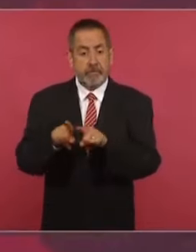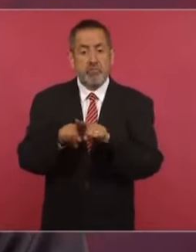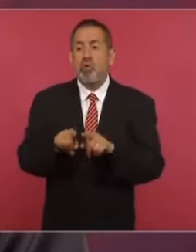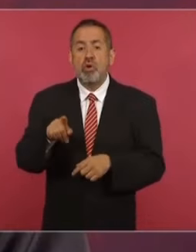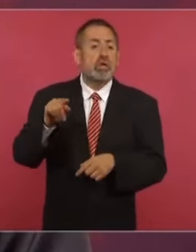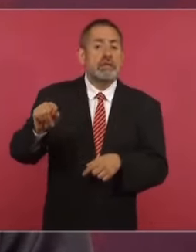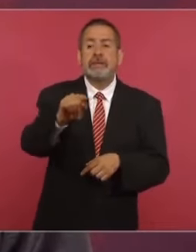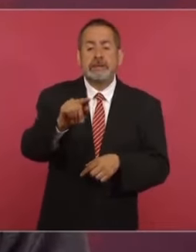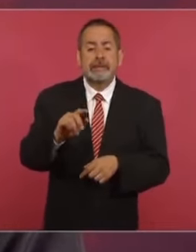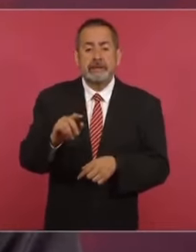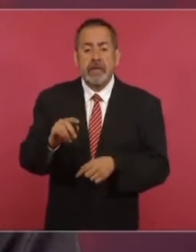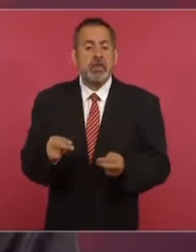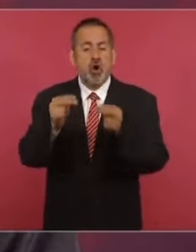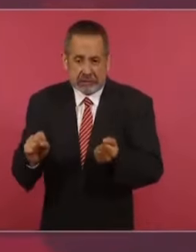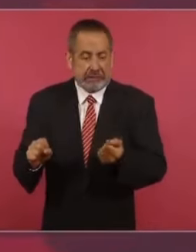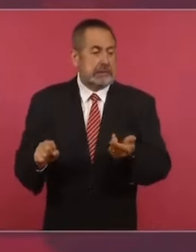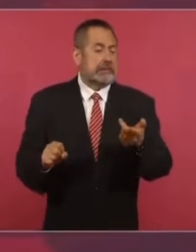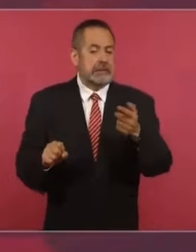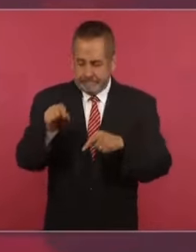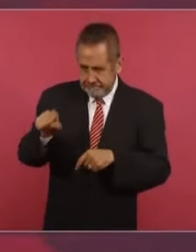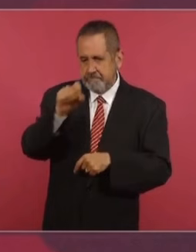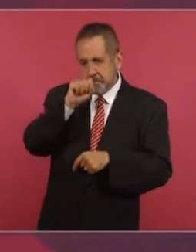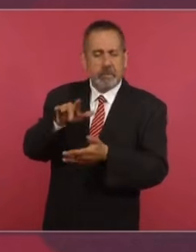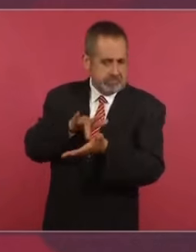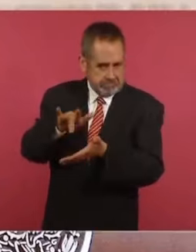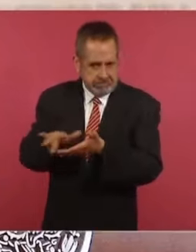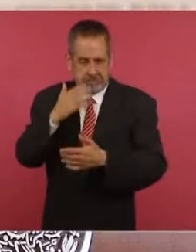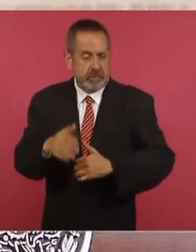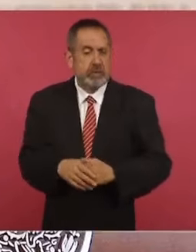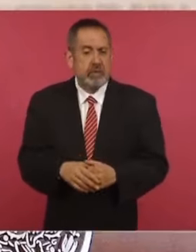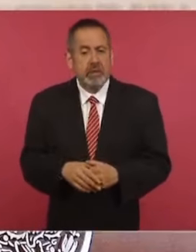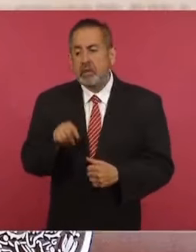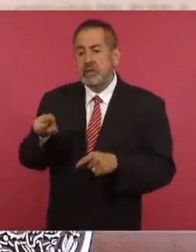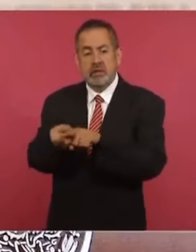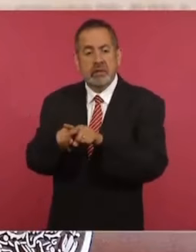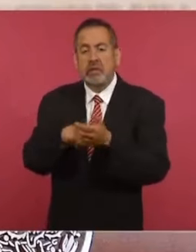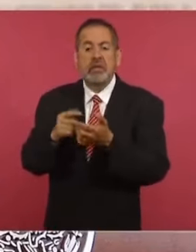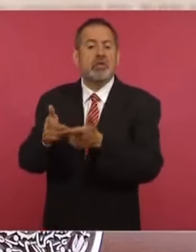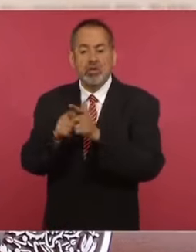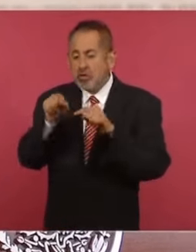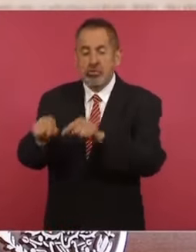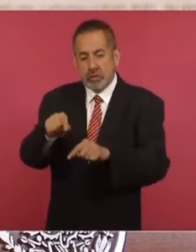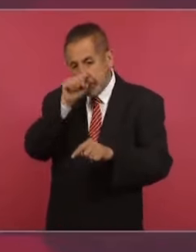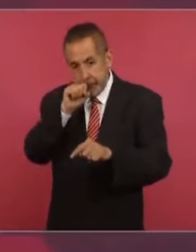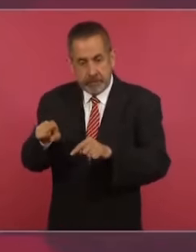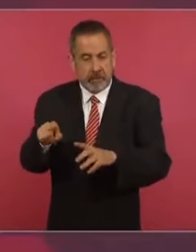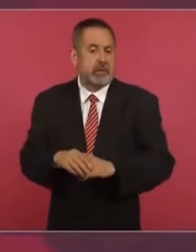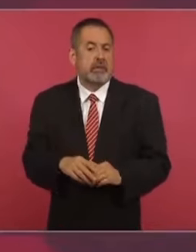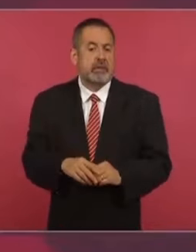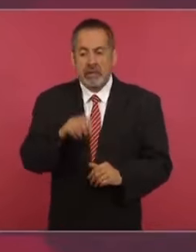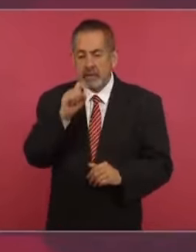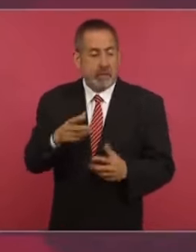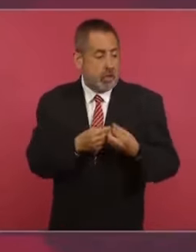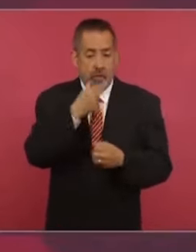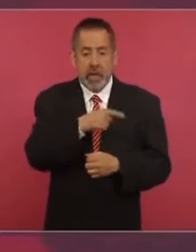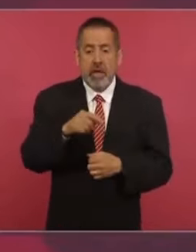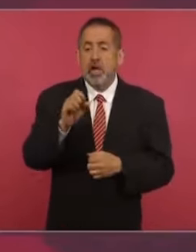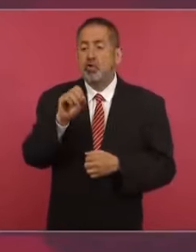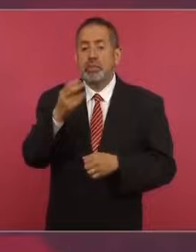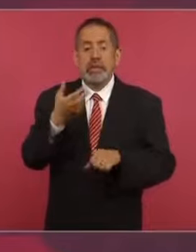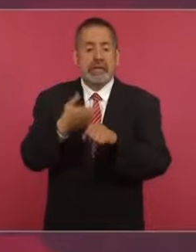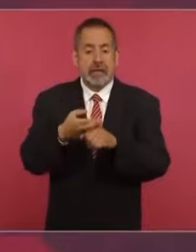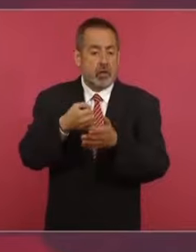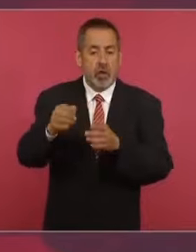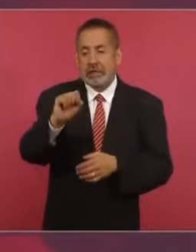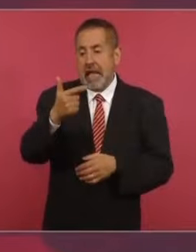los pequeños comercios. Va a formar parte de este grupo también Víctor Suárez, subsecretario